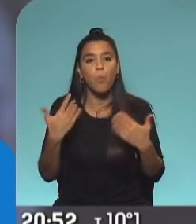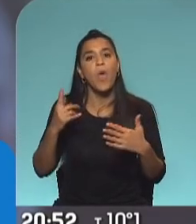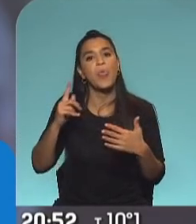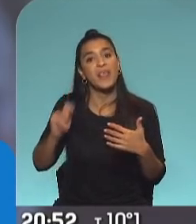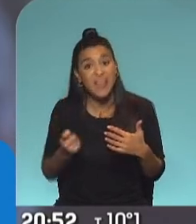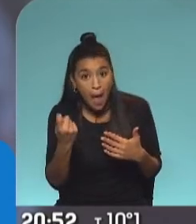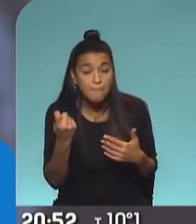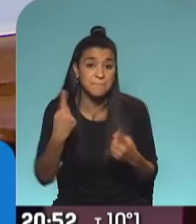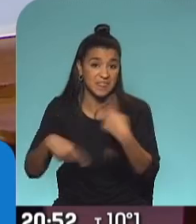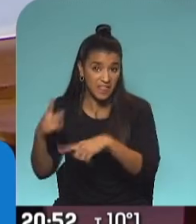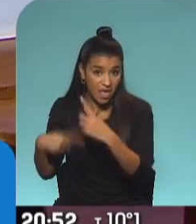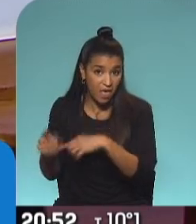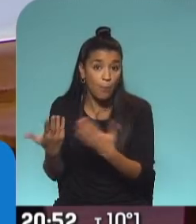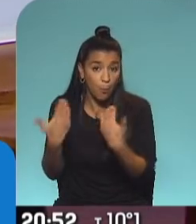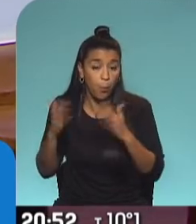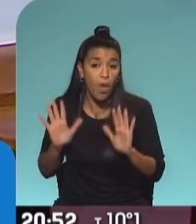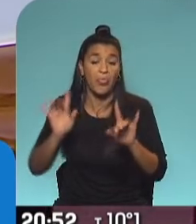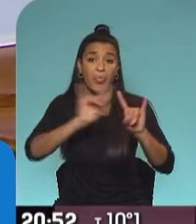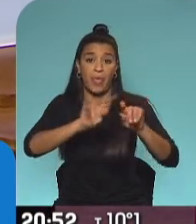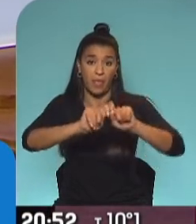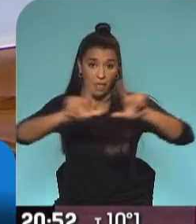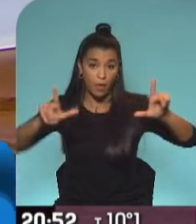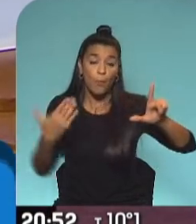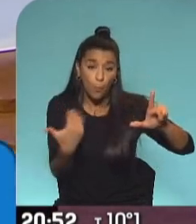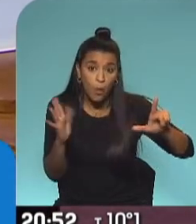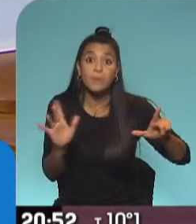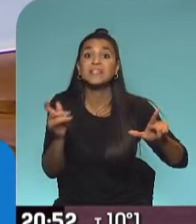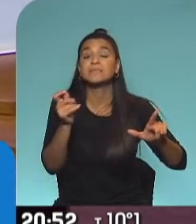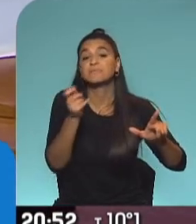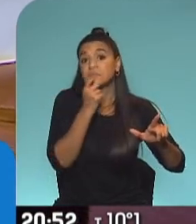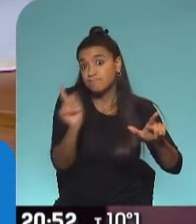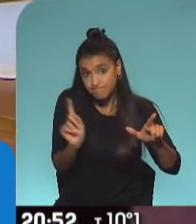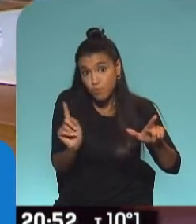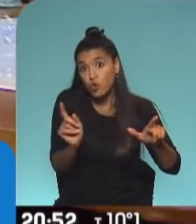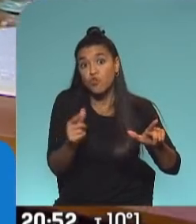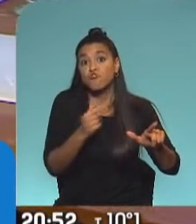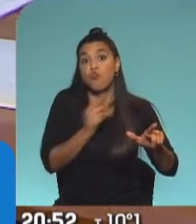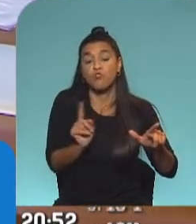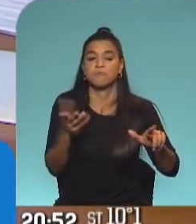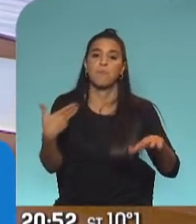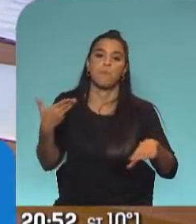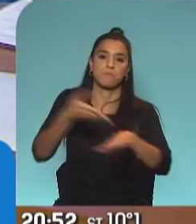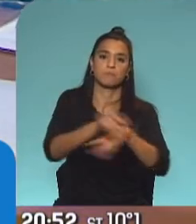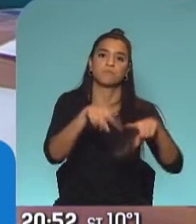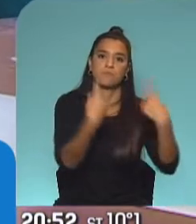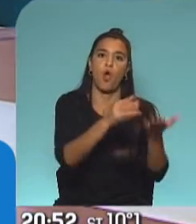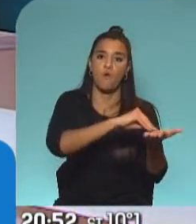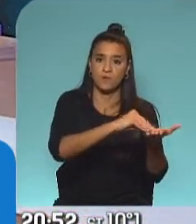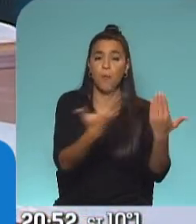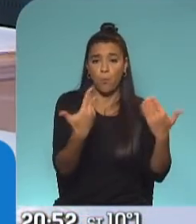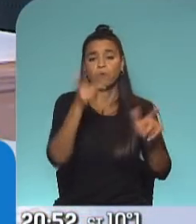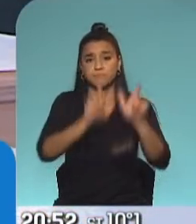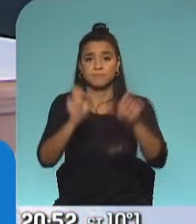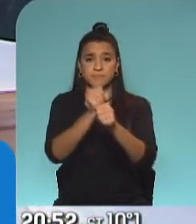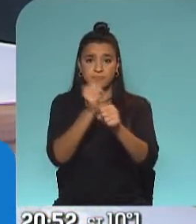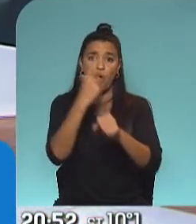tramitar por la página la jubilación, pero además te podés acercar a nuestras oficinas, que vas a encontrar trabajadores y trabajadoras y que están